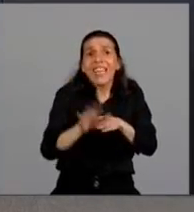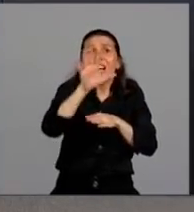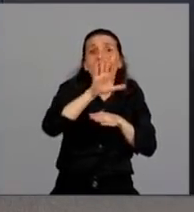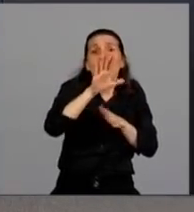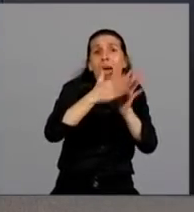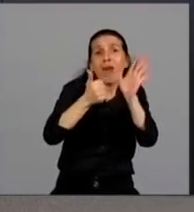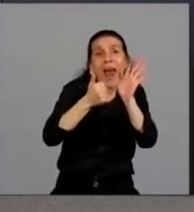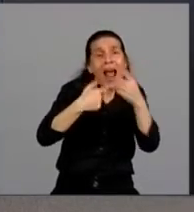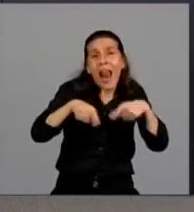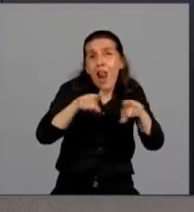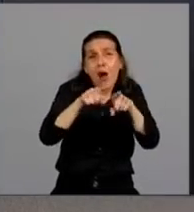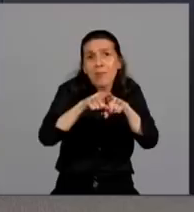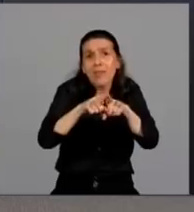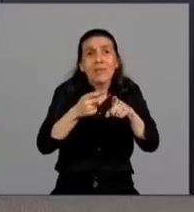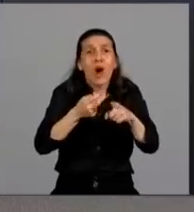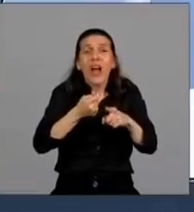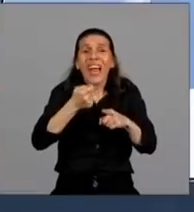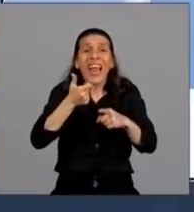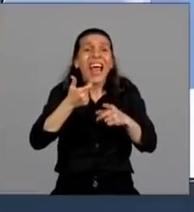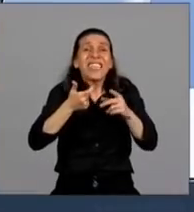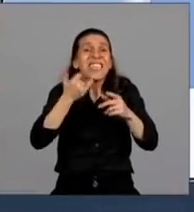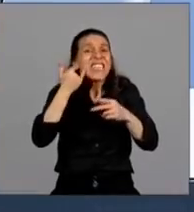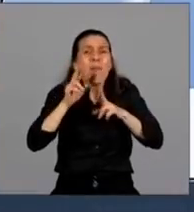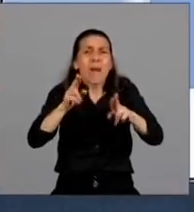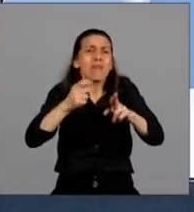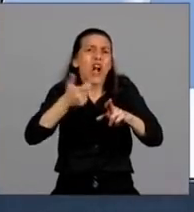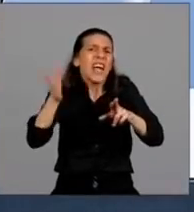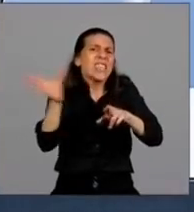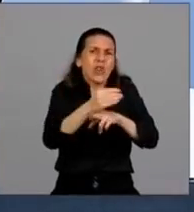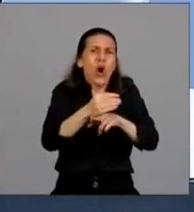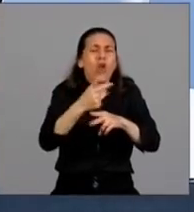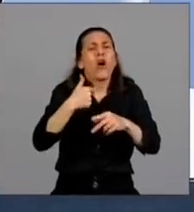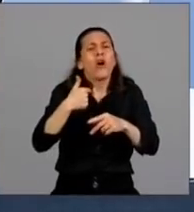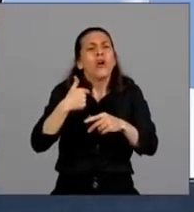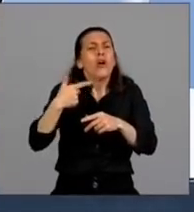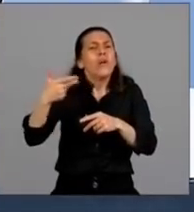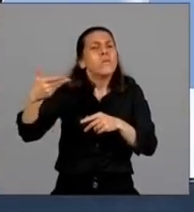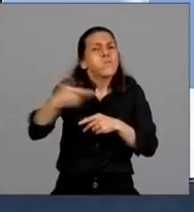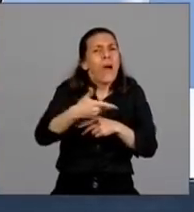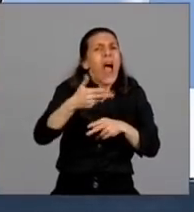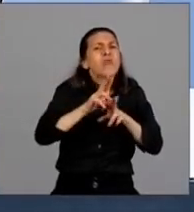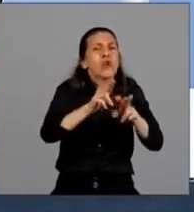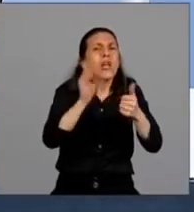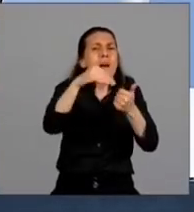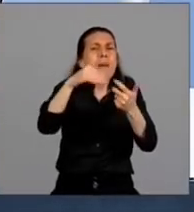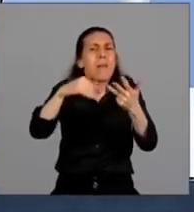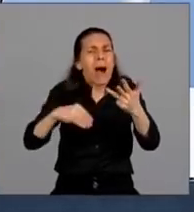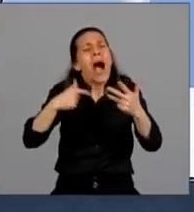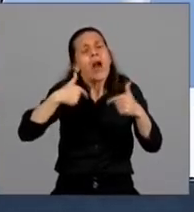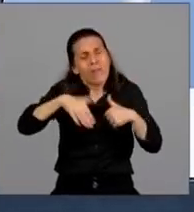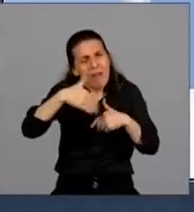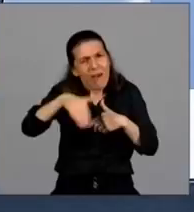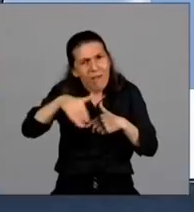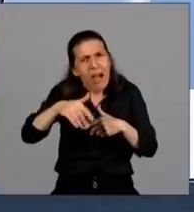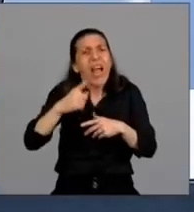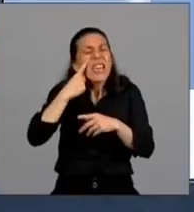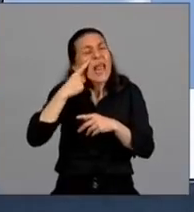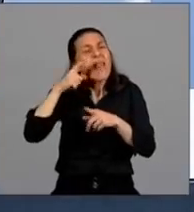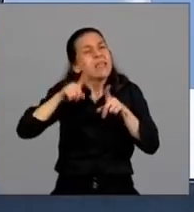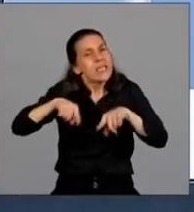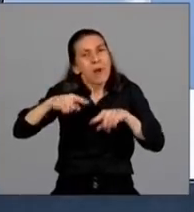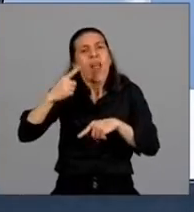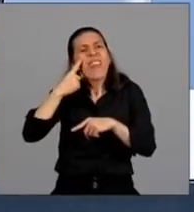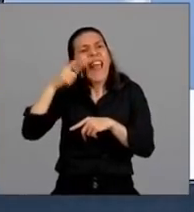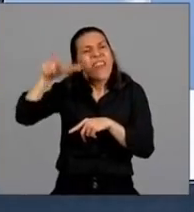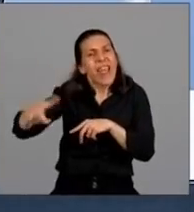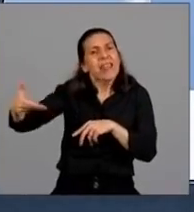Hemos abierto casi todas las actividades, pedían autorizar más, ahora lo vamos a poder hacer, siempre a pedido del intendente y